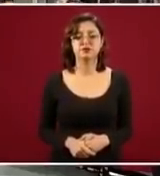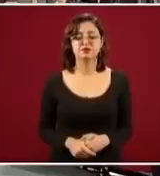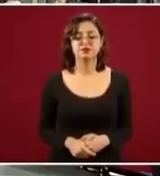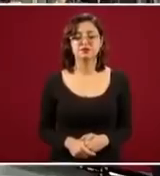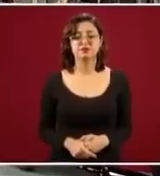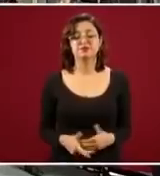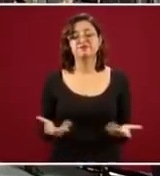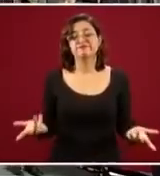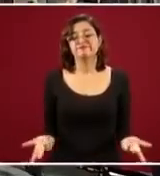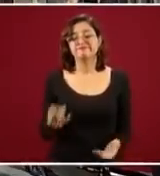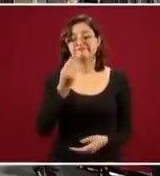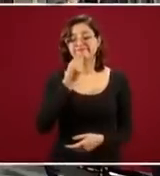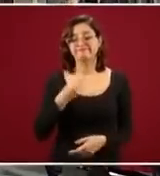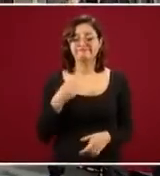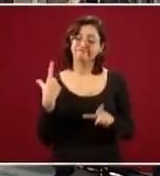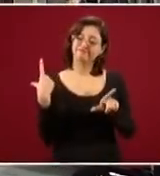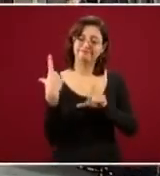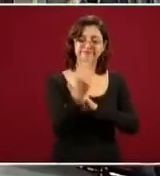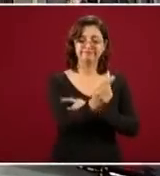Me tengo que ir.